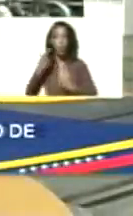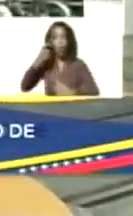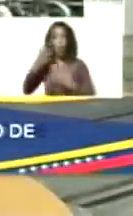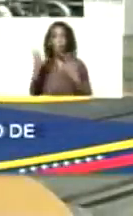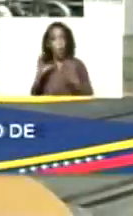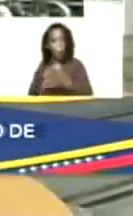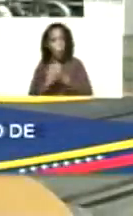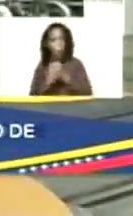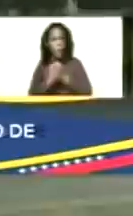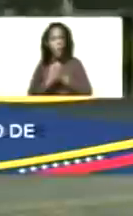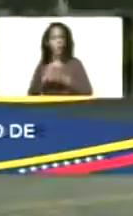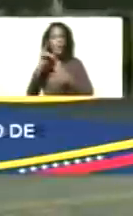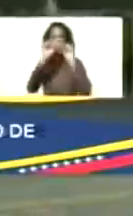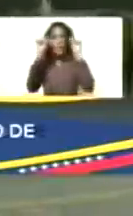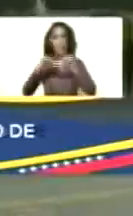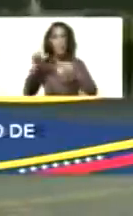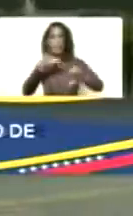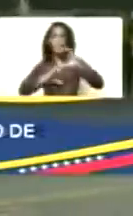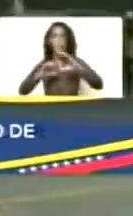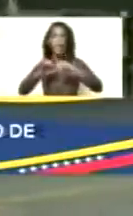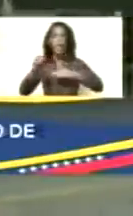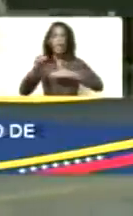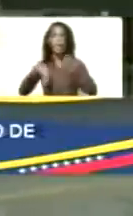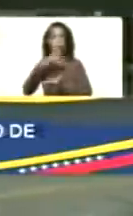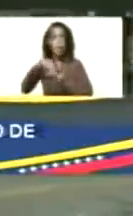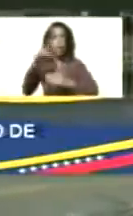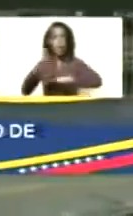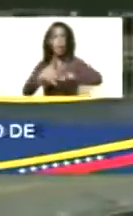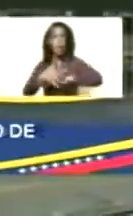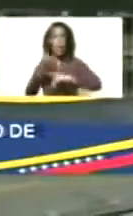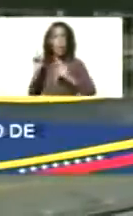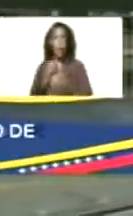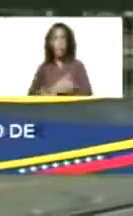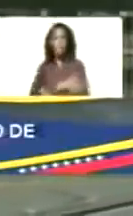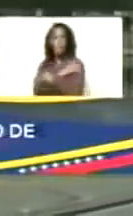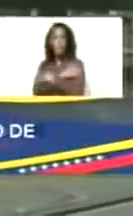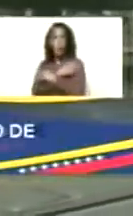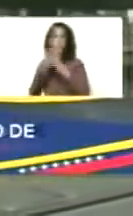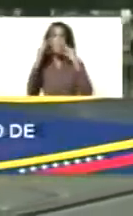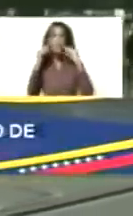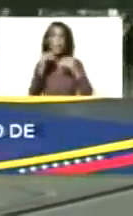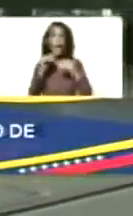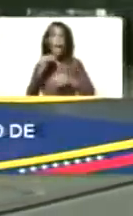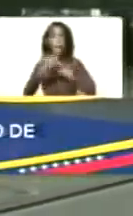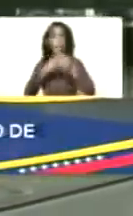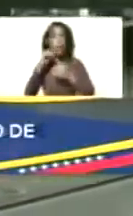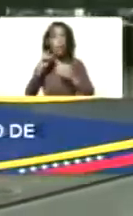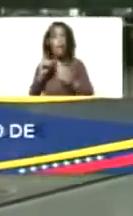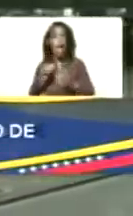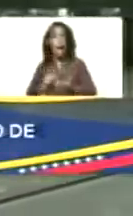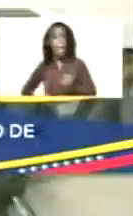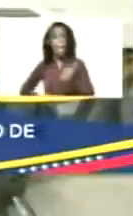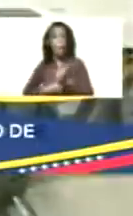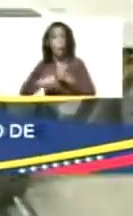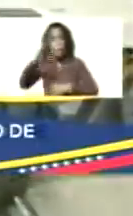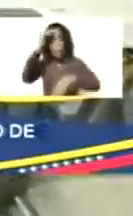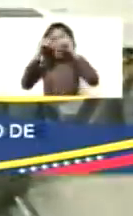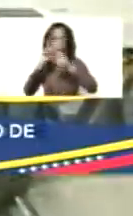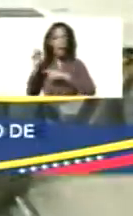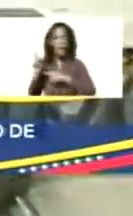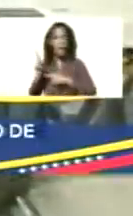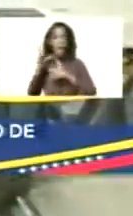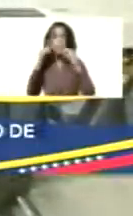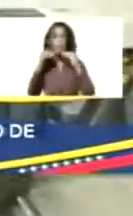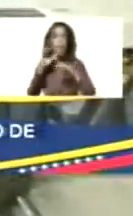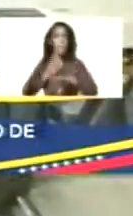conforman el Sistema Nacional de Ciencia y Tecnología, venimos a abrazar esta experiencia, a complementar esta experiencia, a aprender de esta experiencia.